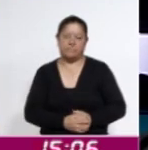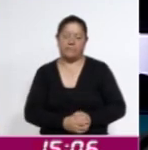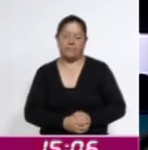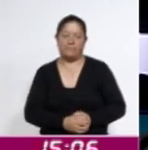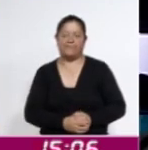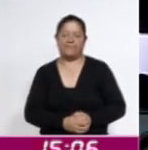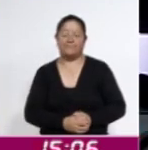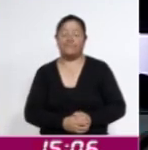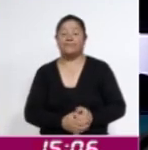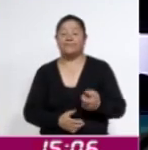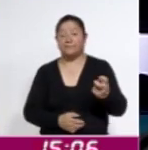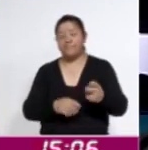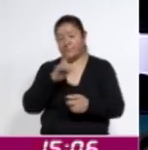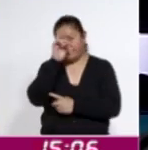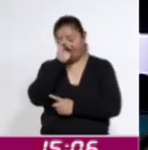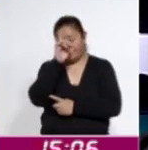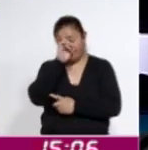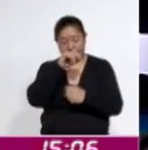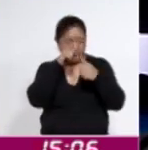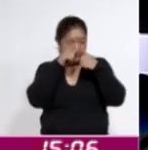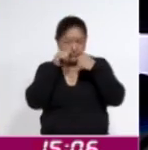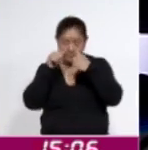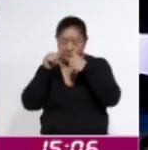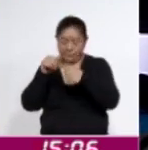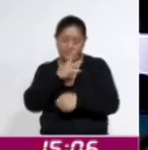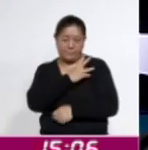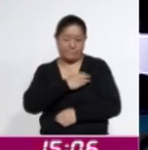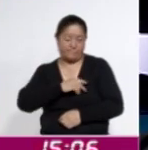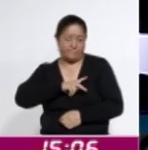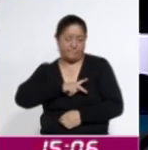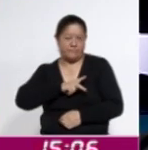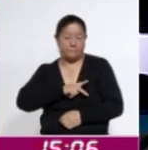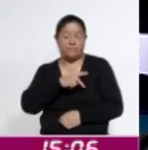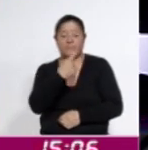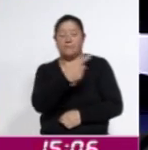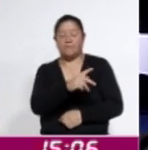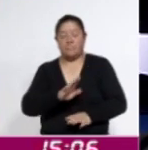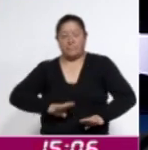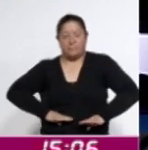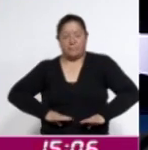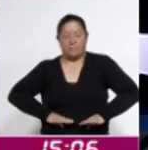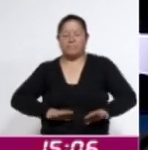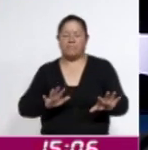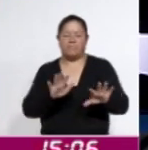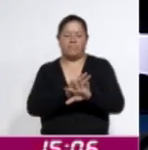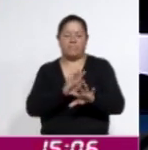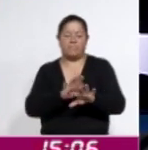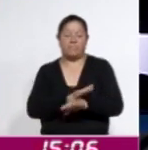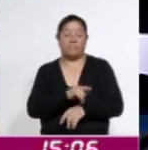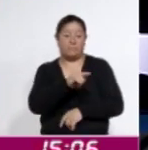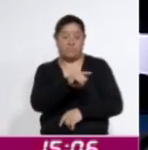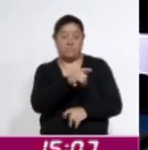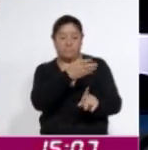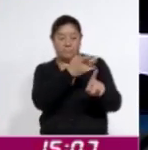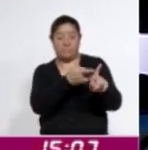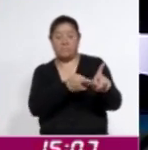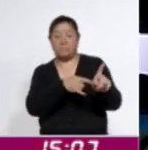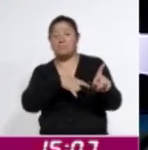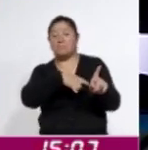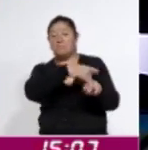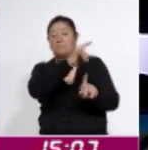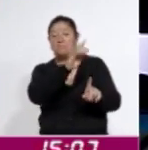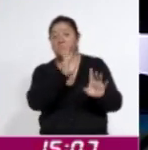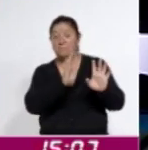Pues ahí la recomendación para estar muy atentos de nuestros hijos. Cambian su comportamiento, ¿eh? Cuando ya son víctimas de este acoso escolar, se